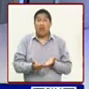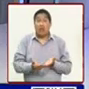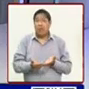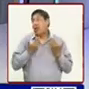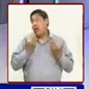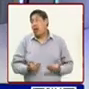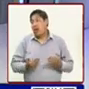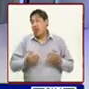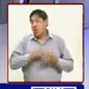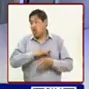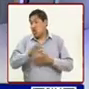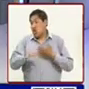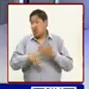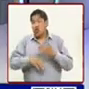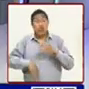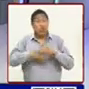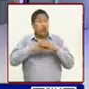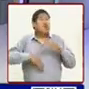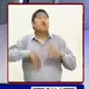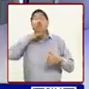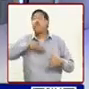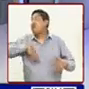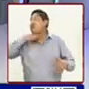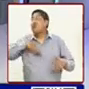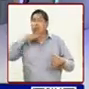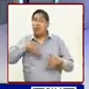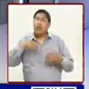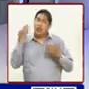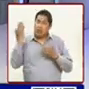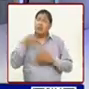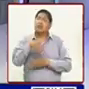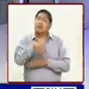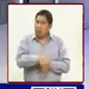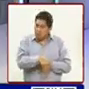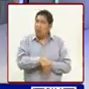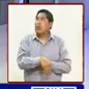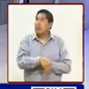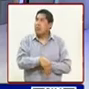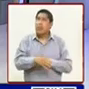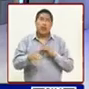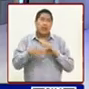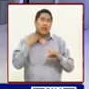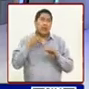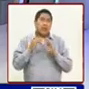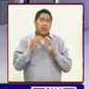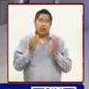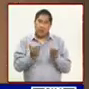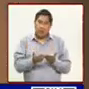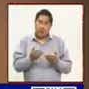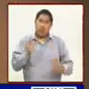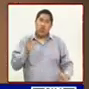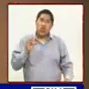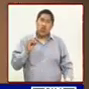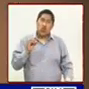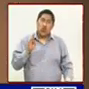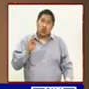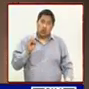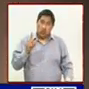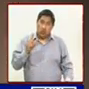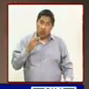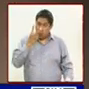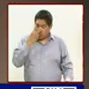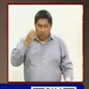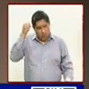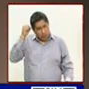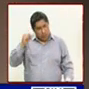en época escolar y miren nada más. Esto es de noche. Estas imágenes nos llegan desde la unidad educativa Cobol de la zona Chumani,